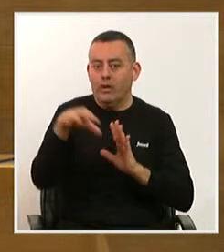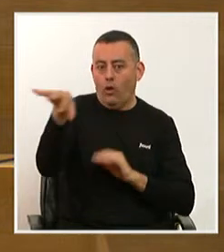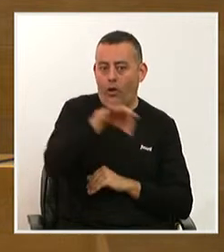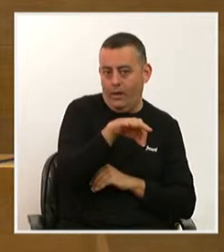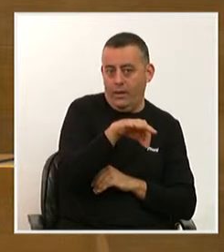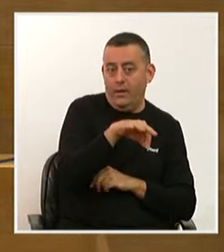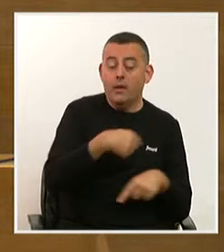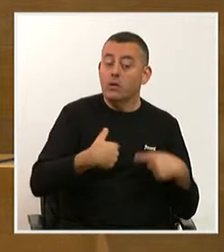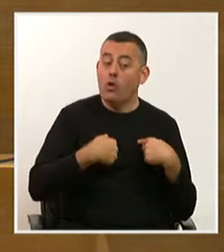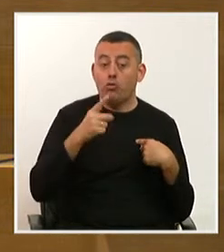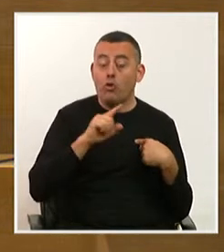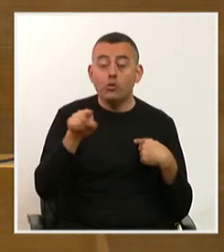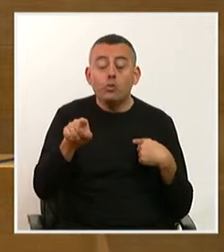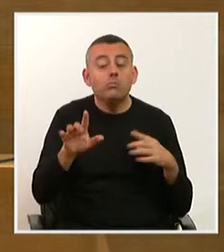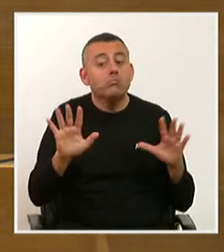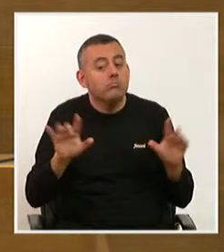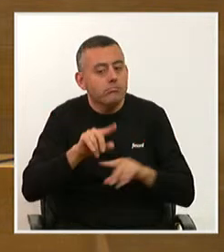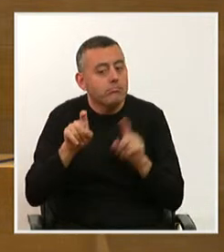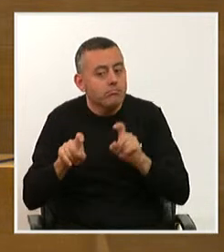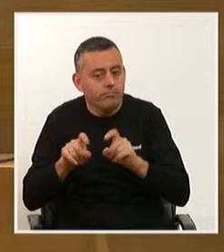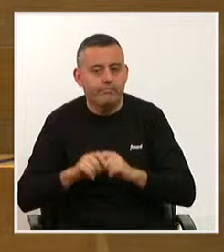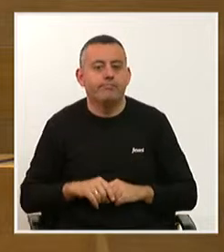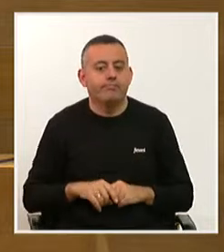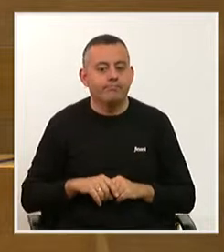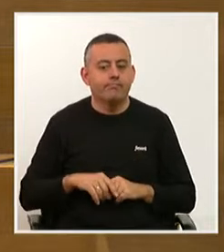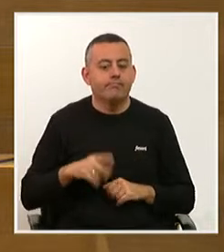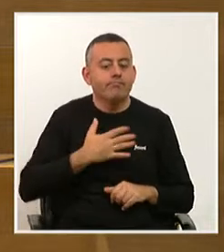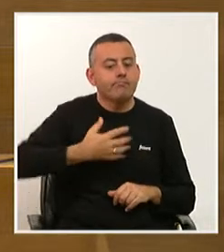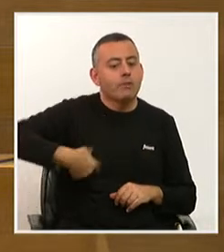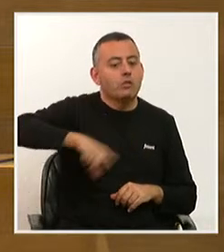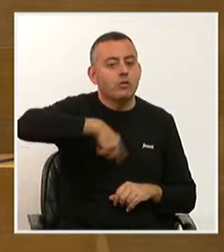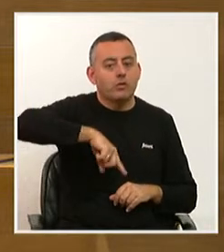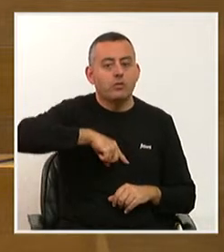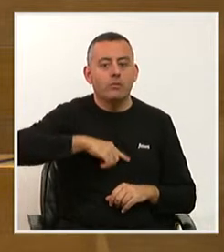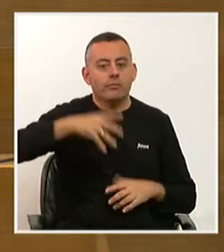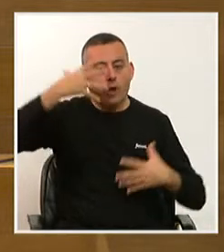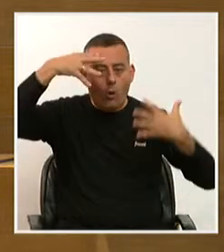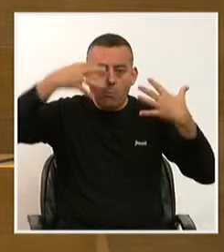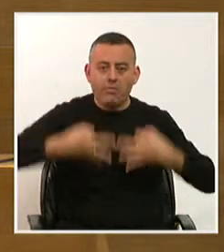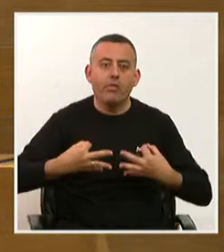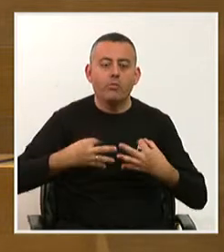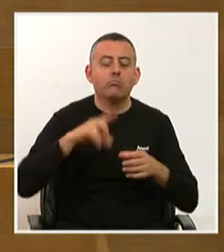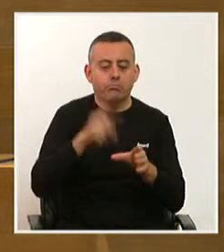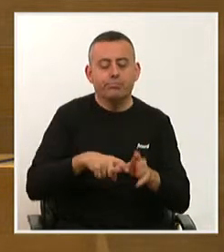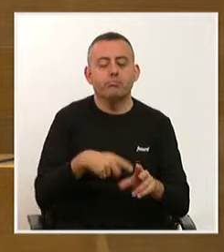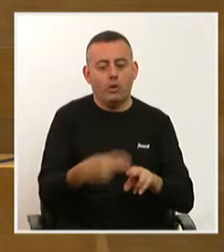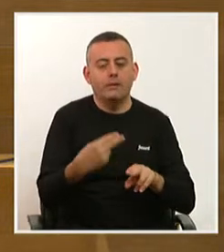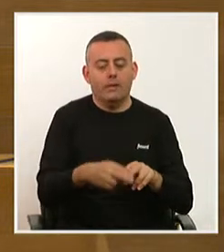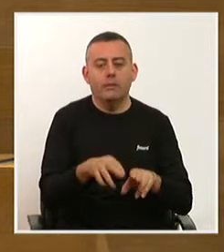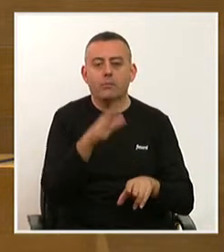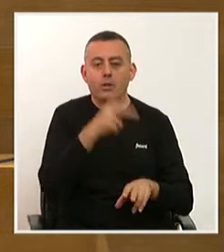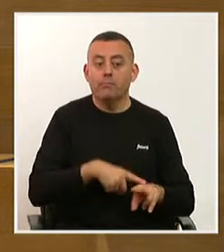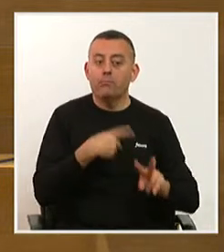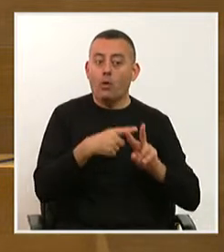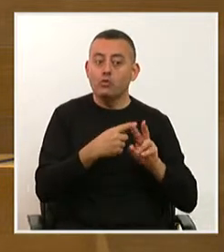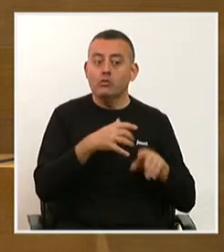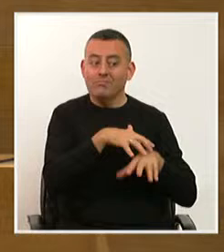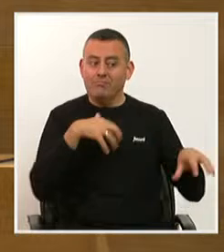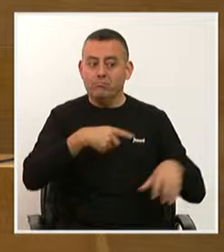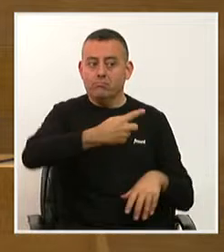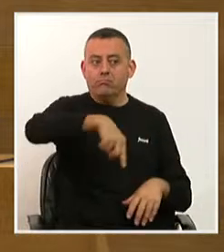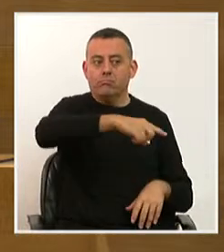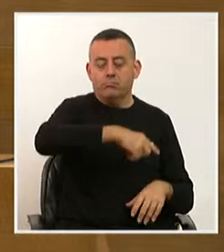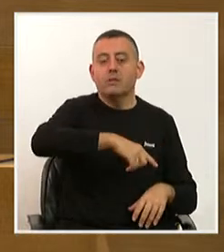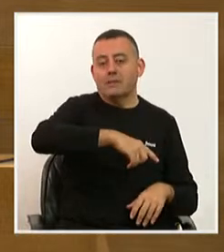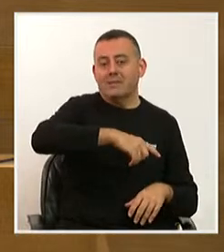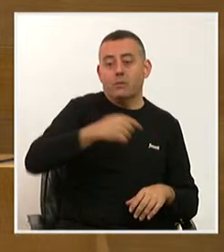otras personas porque venimos por convicción que esa la diferencia entre muchas personas de box Y ustedes que la mayoría vienen por